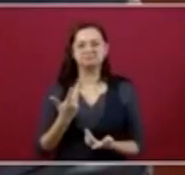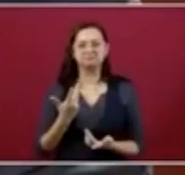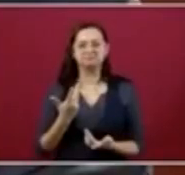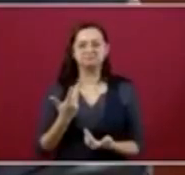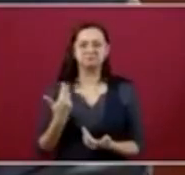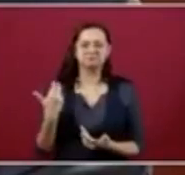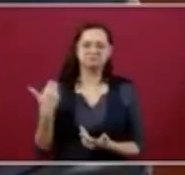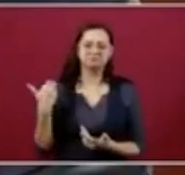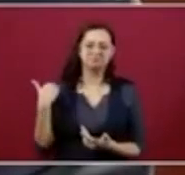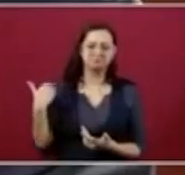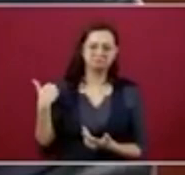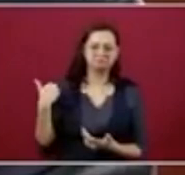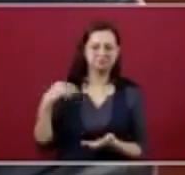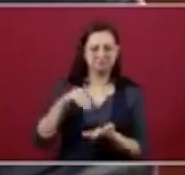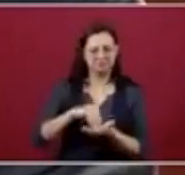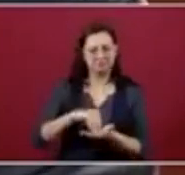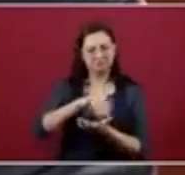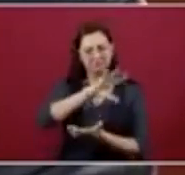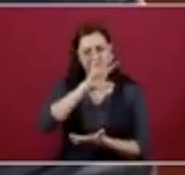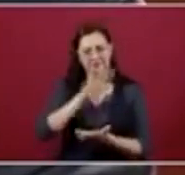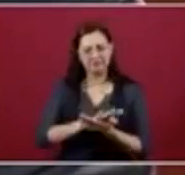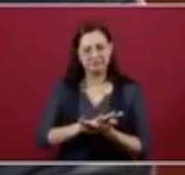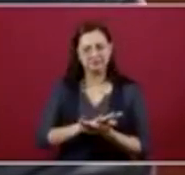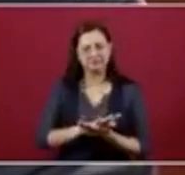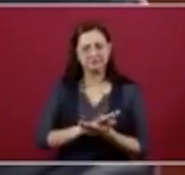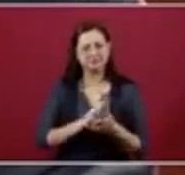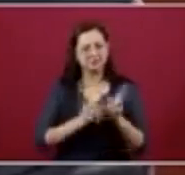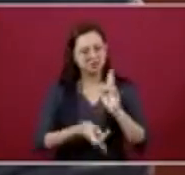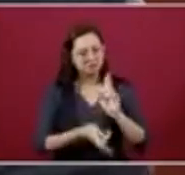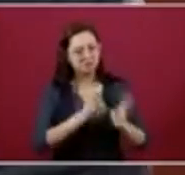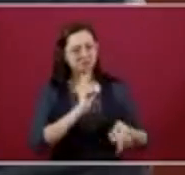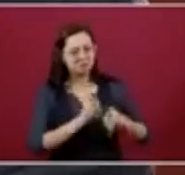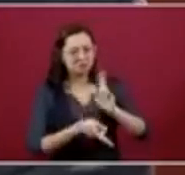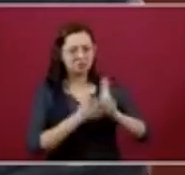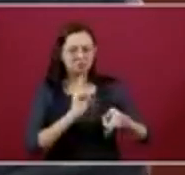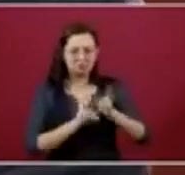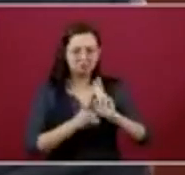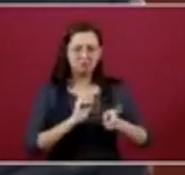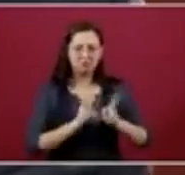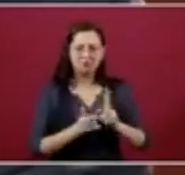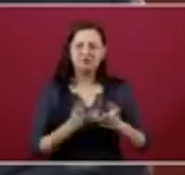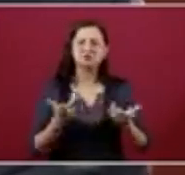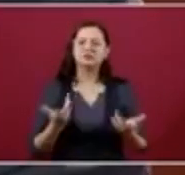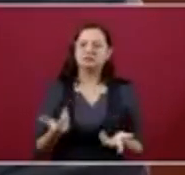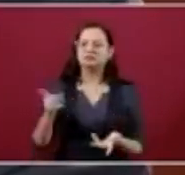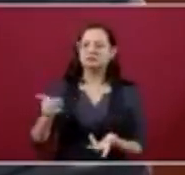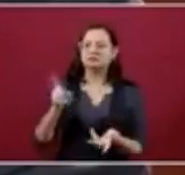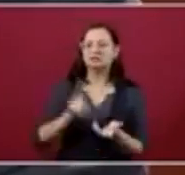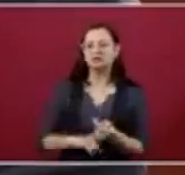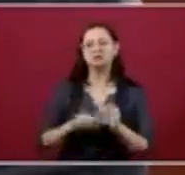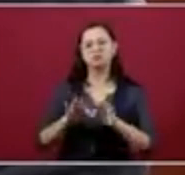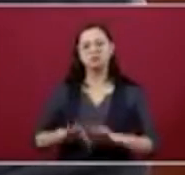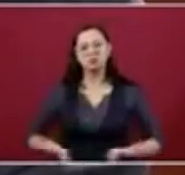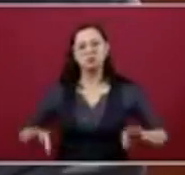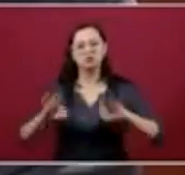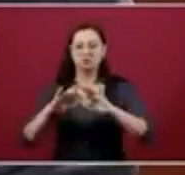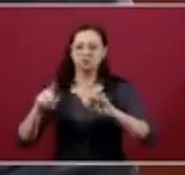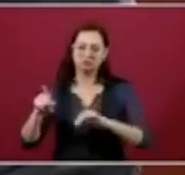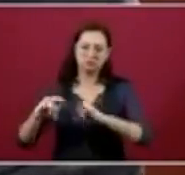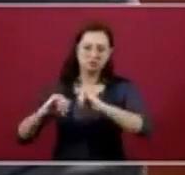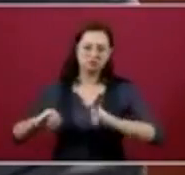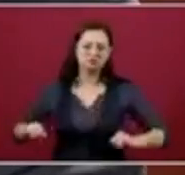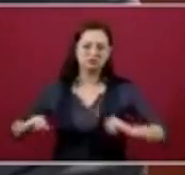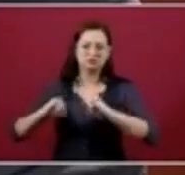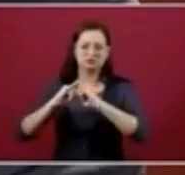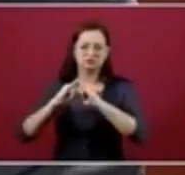una cita para explicarme de la importancia del instituto